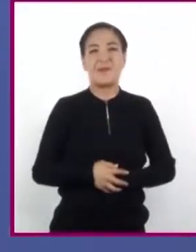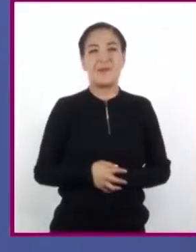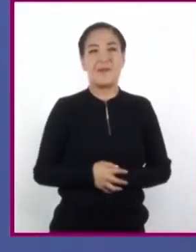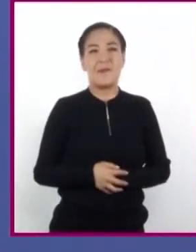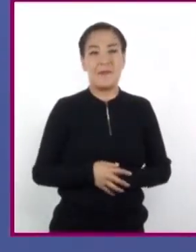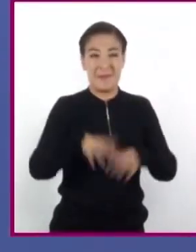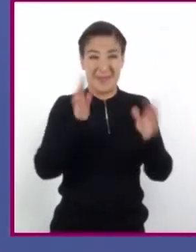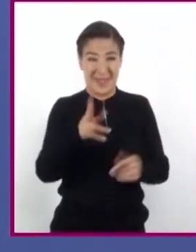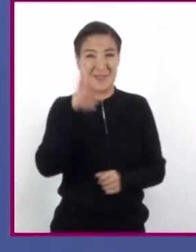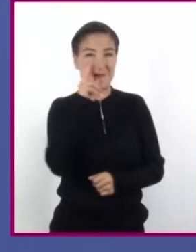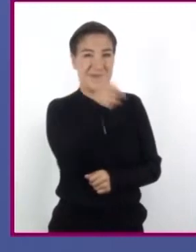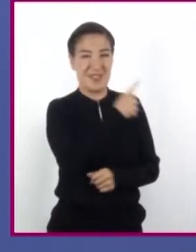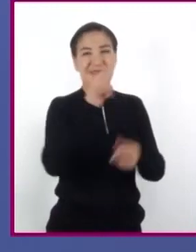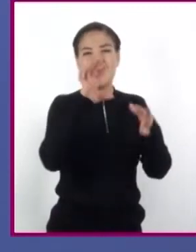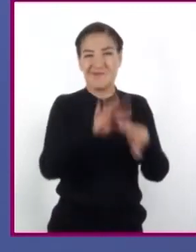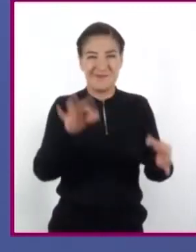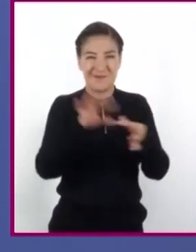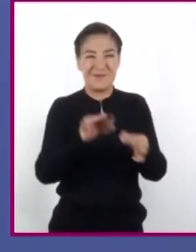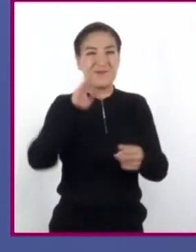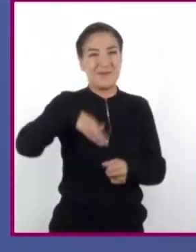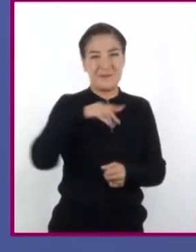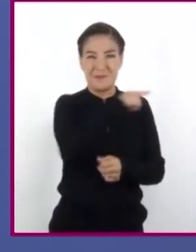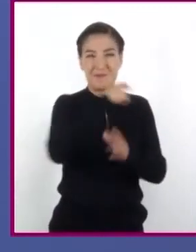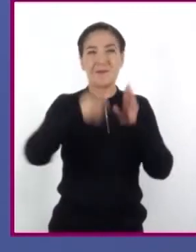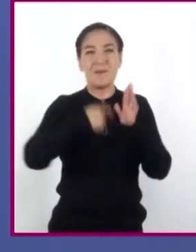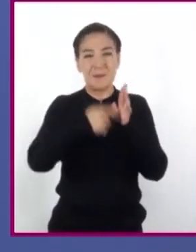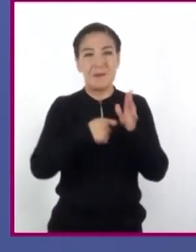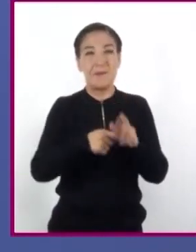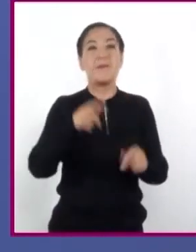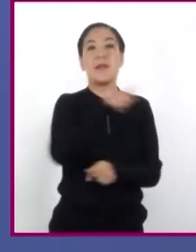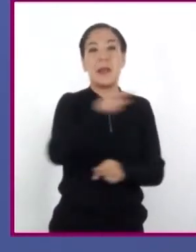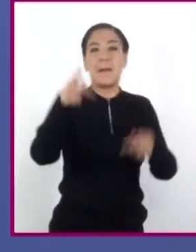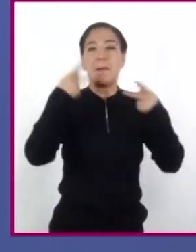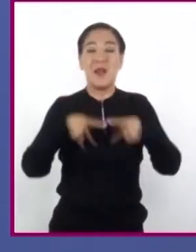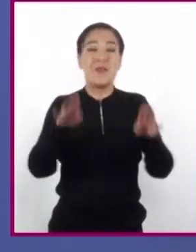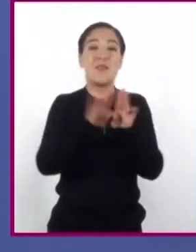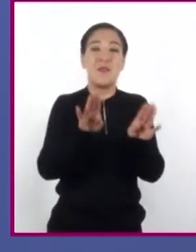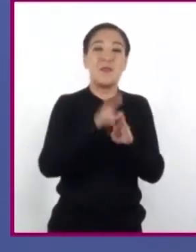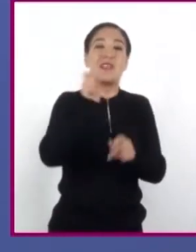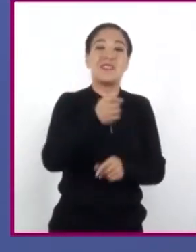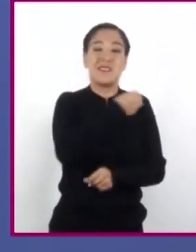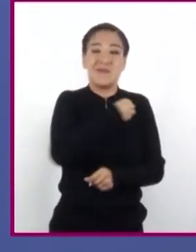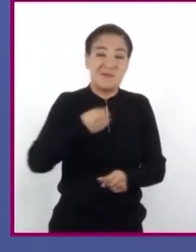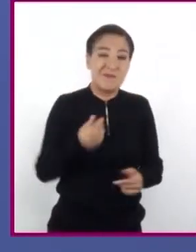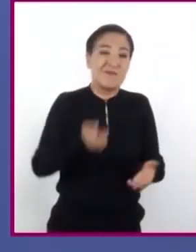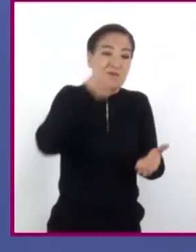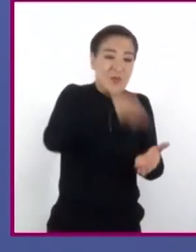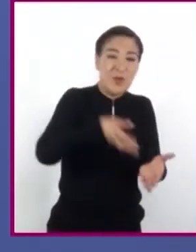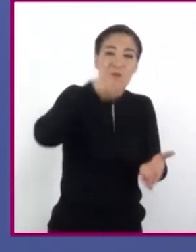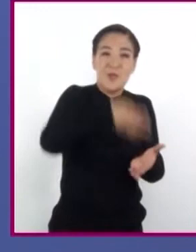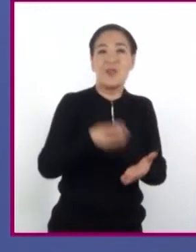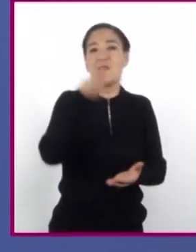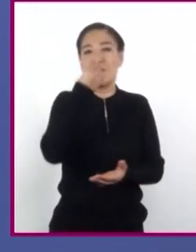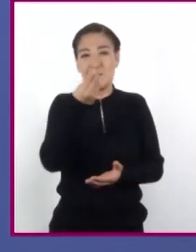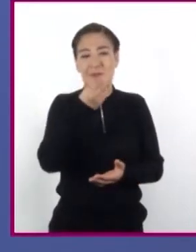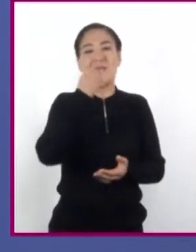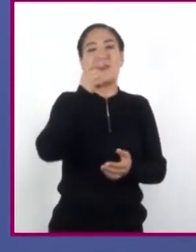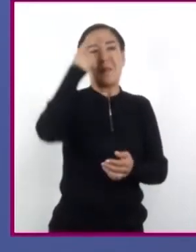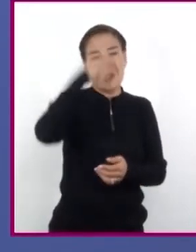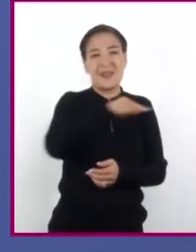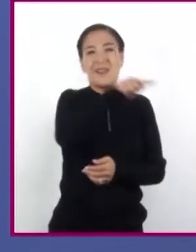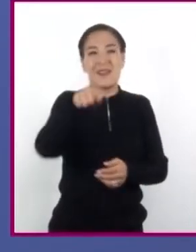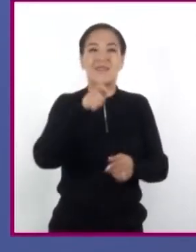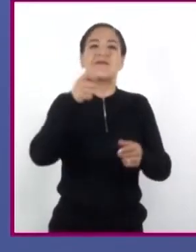Como bien lo acaban de explicar en el video, todos los fieles estaban obligados a dar limosnas a la iglesia, cuyo